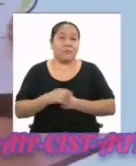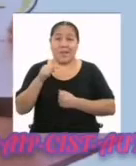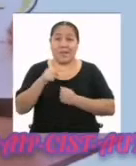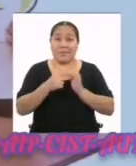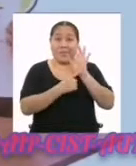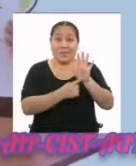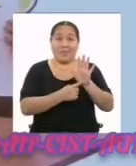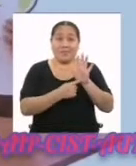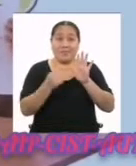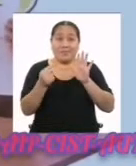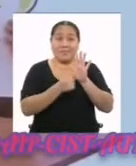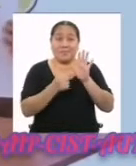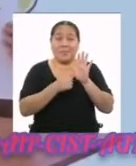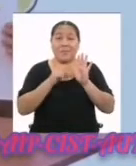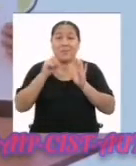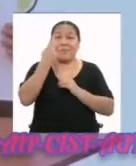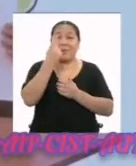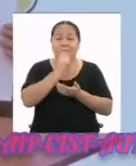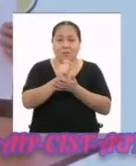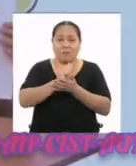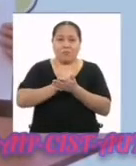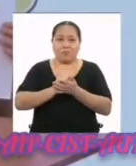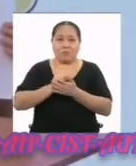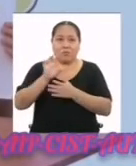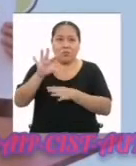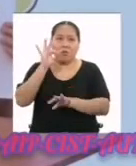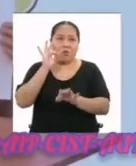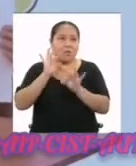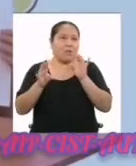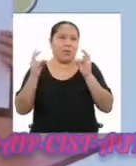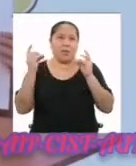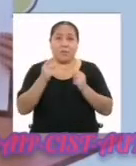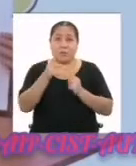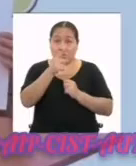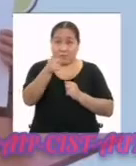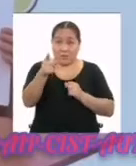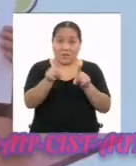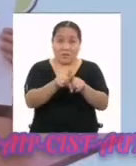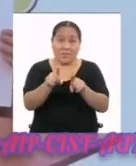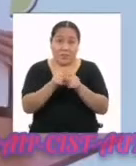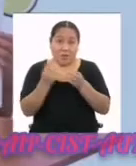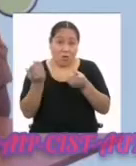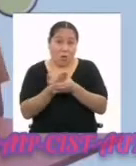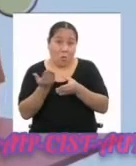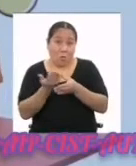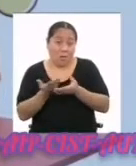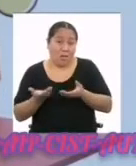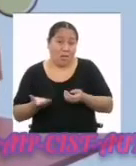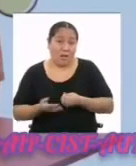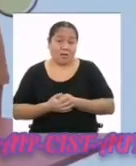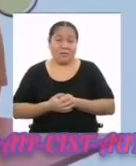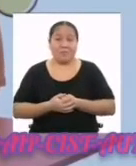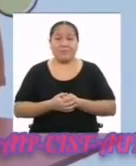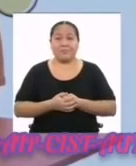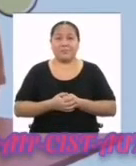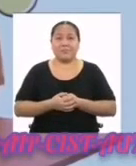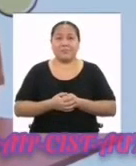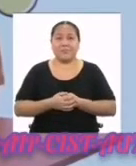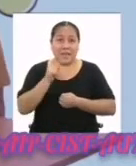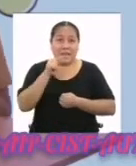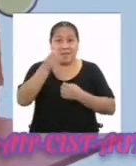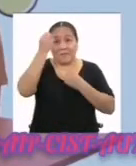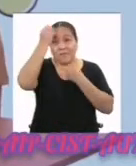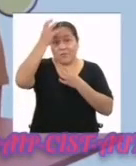Miren, aquí tengo mi primer borrador. Lo encontré al toque. Ustedes seguro también lo tienen a la mano. Bueno, con la información que